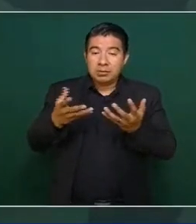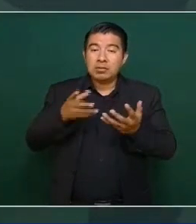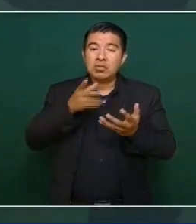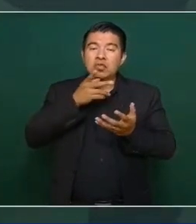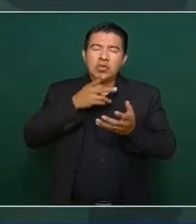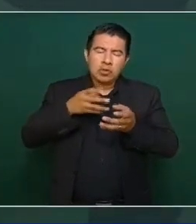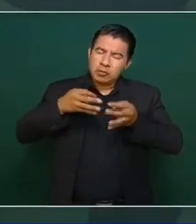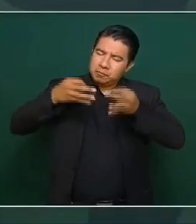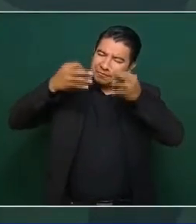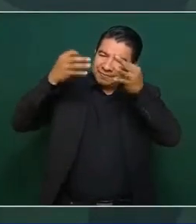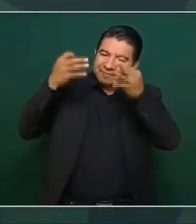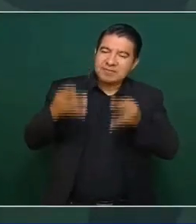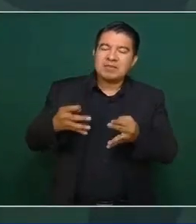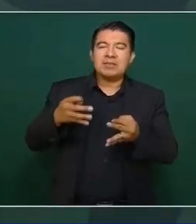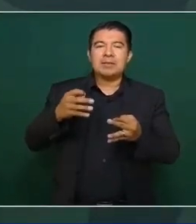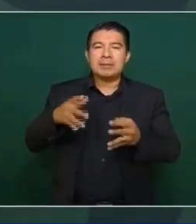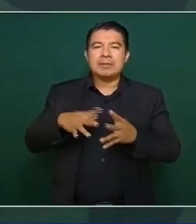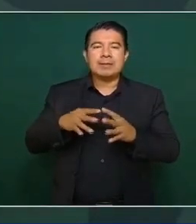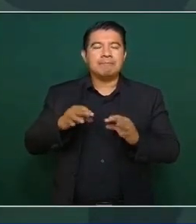la mejor calidad.